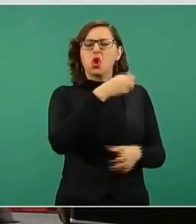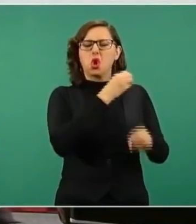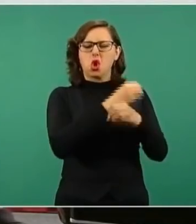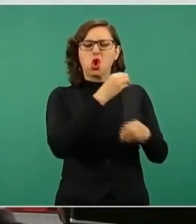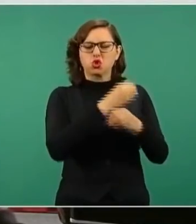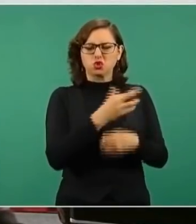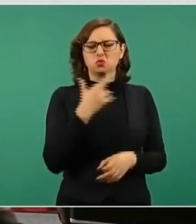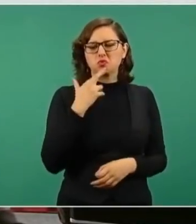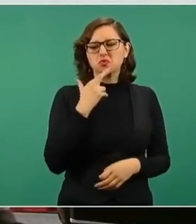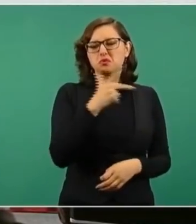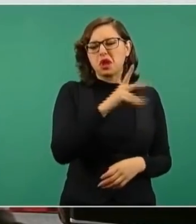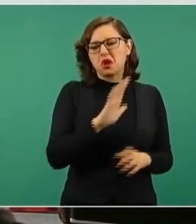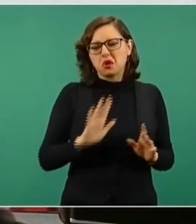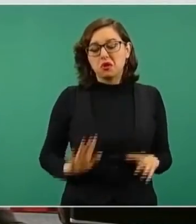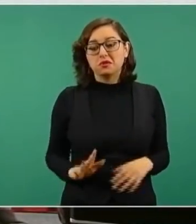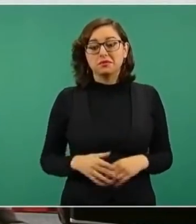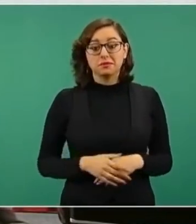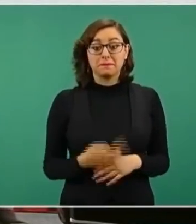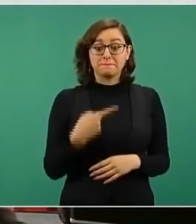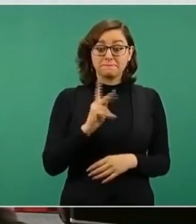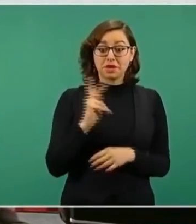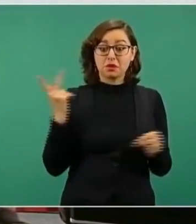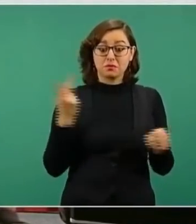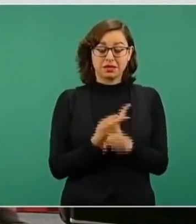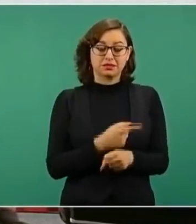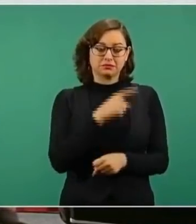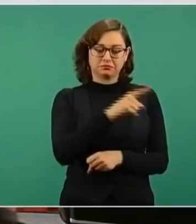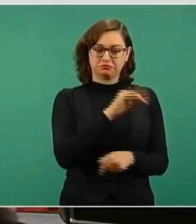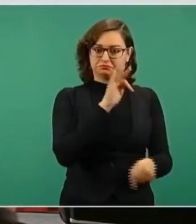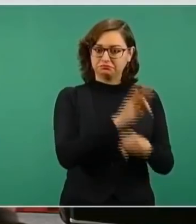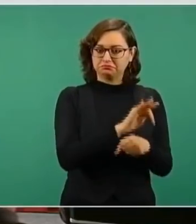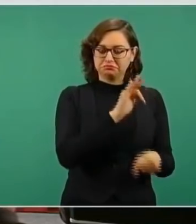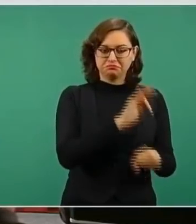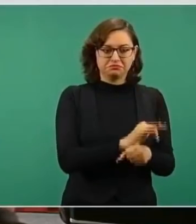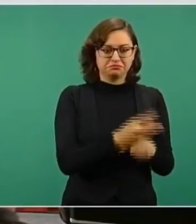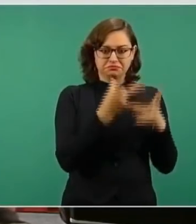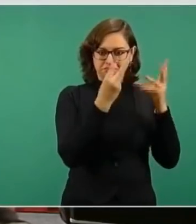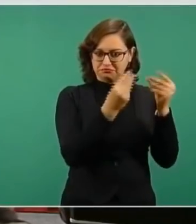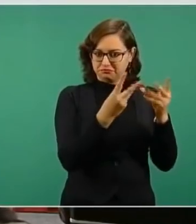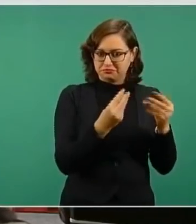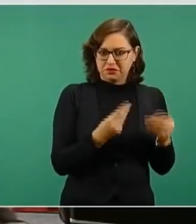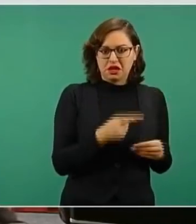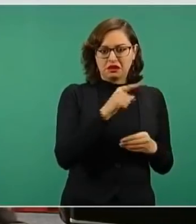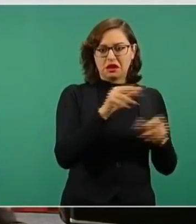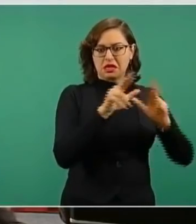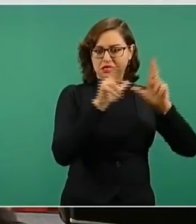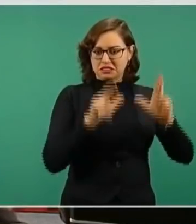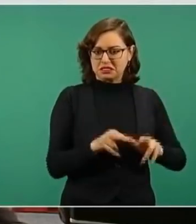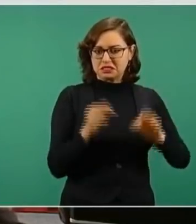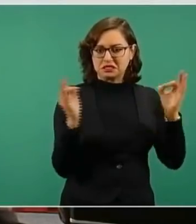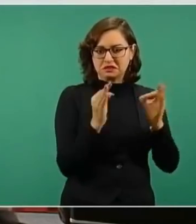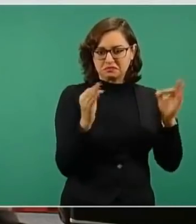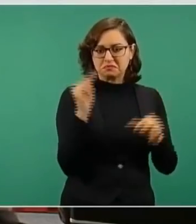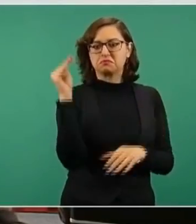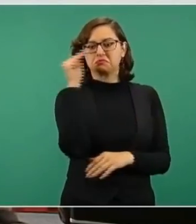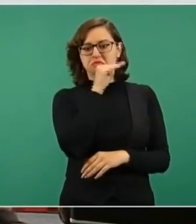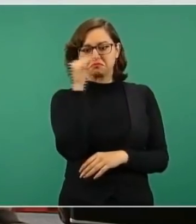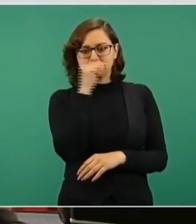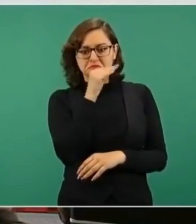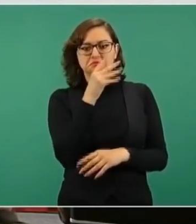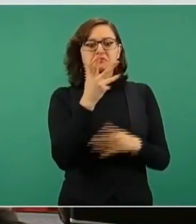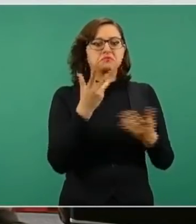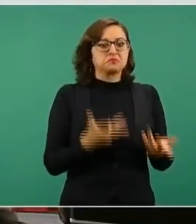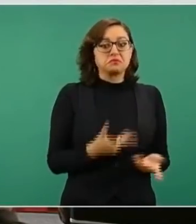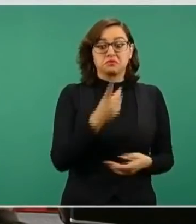empresa FEMSA, con los refrigeradores gratis que los dan, ¿no?, etcétera, es decir, entre otras cosas, que hacen ya que competir